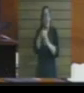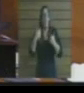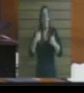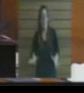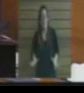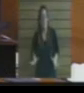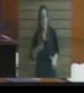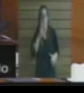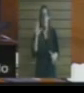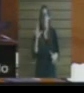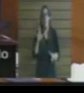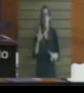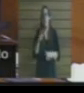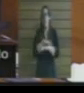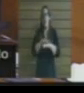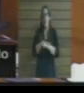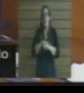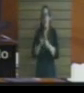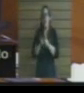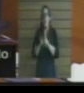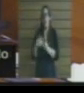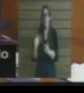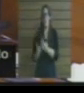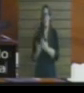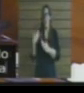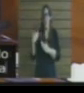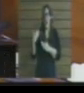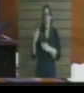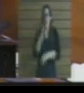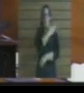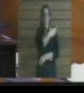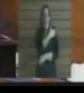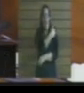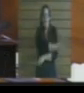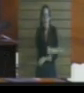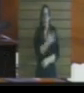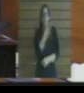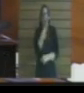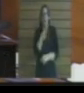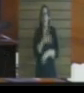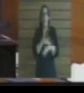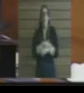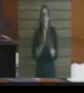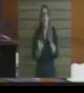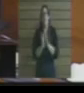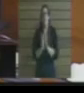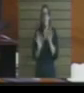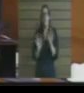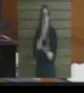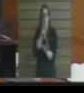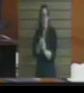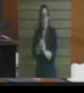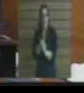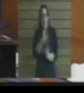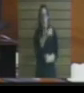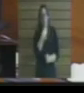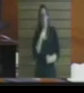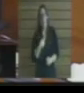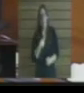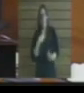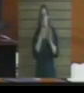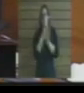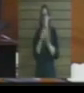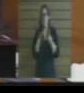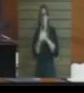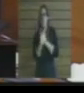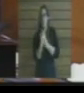gobierno está avalando esa operación y porque se dice que el gobierno sigue ahí. Y por lo tanto, en algún momento, usted dice que es una